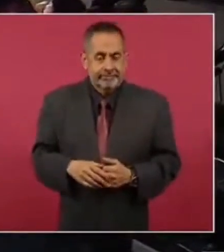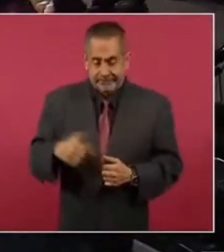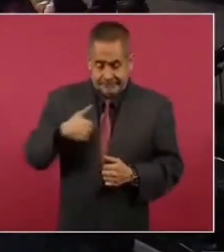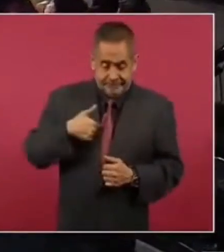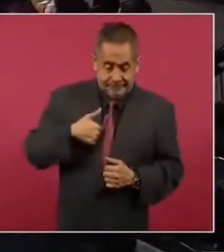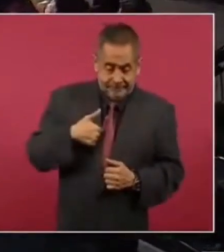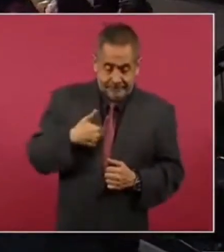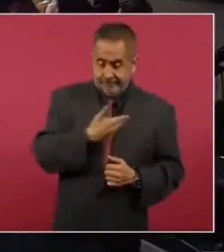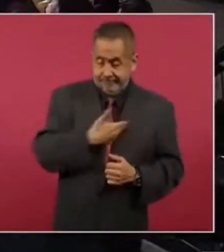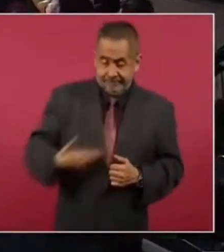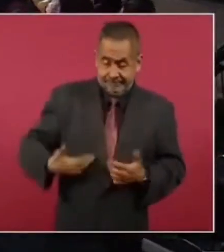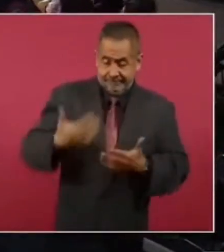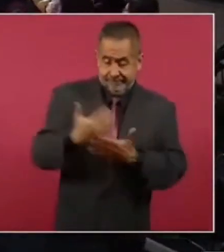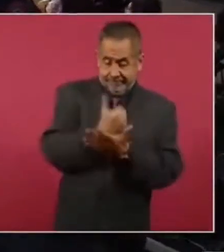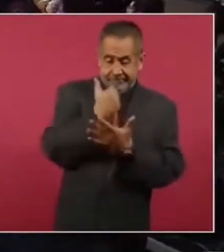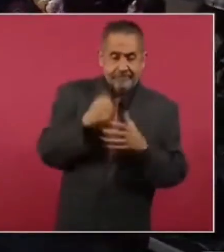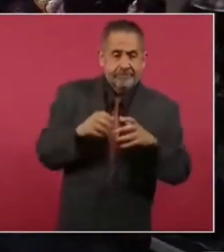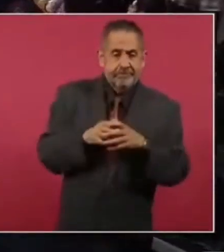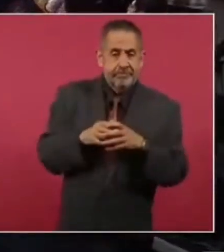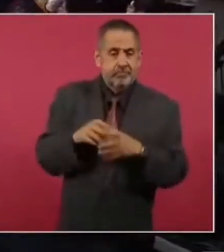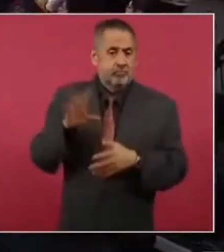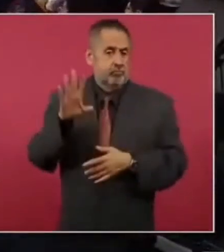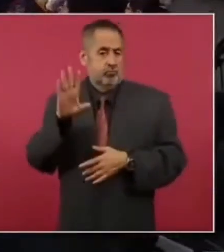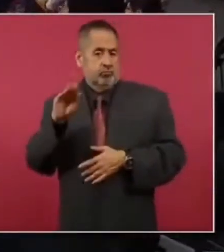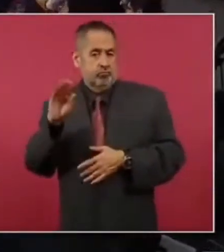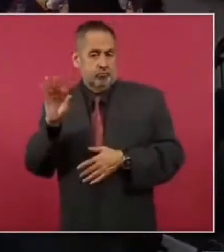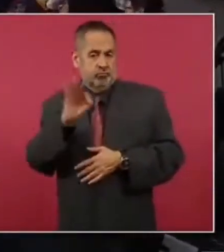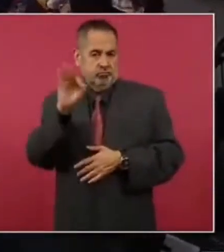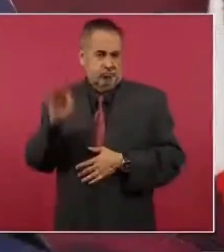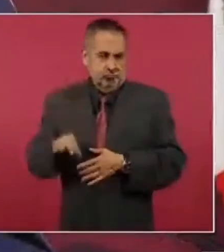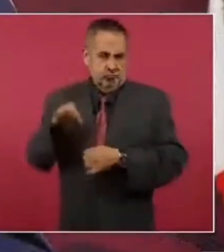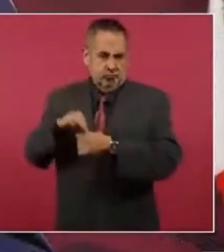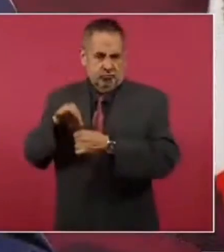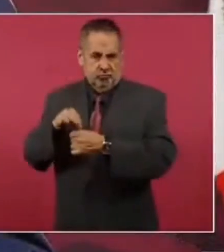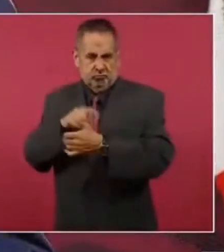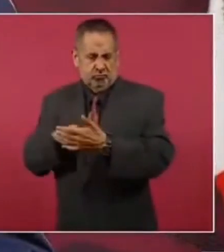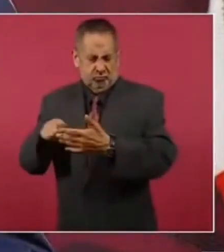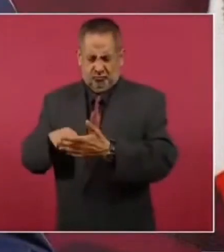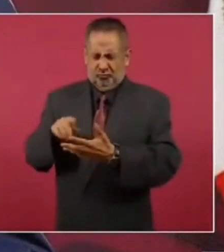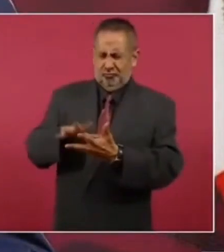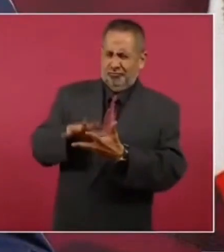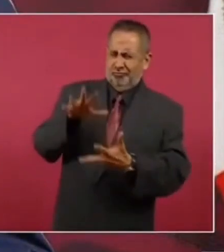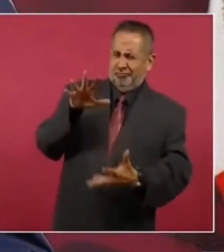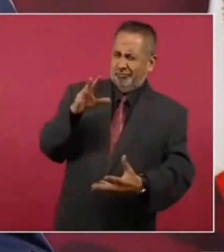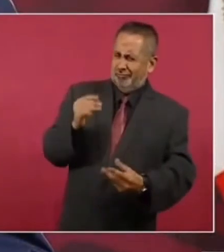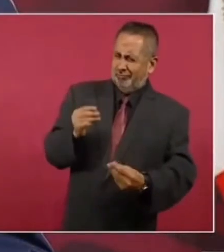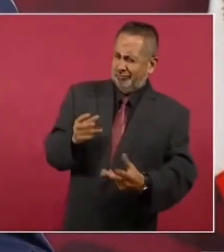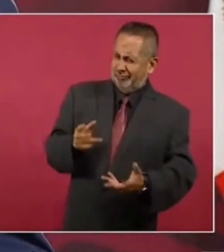presidencia obtenía el 90% de los votos.